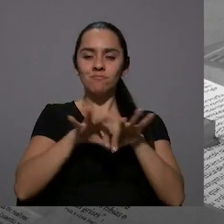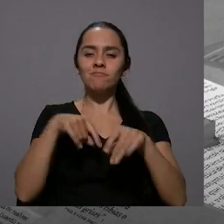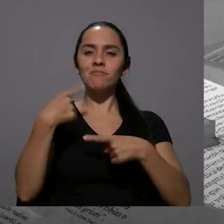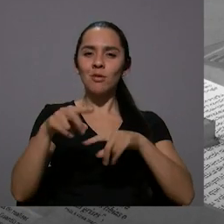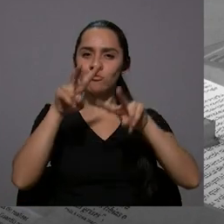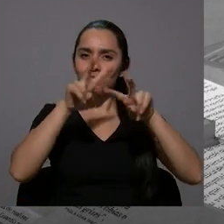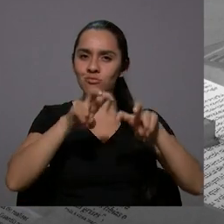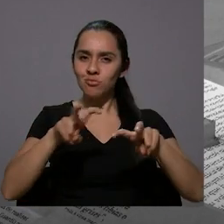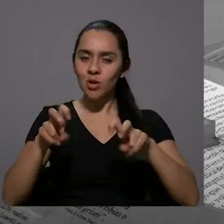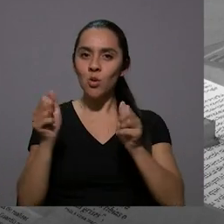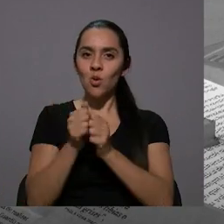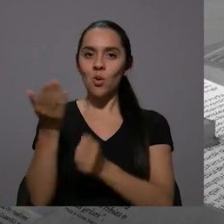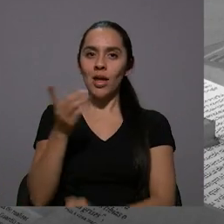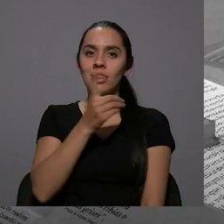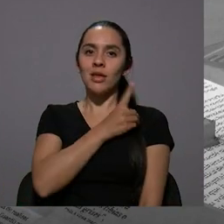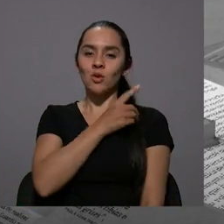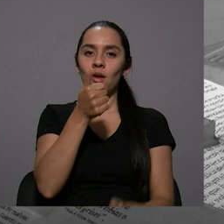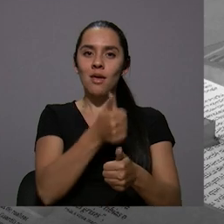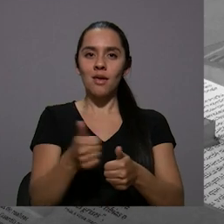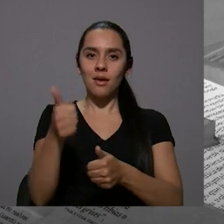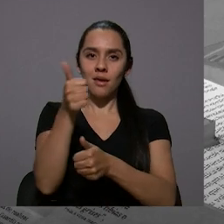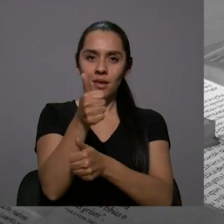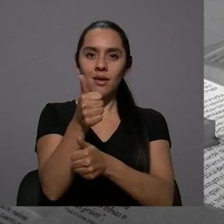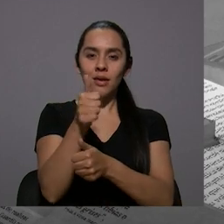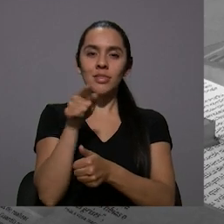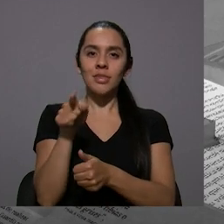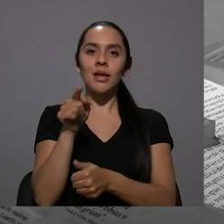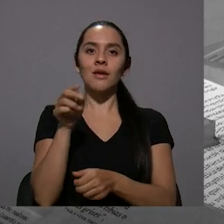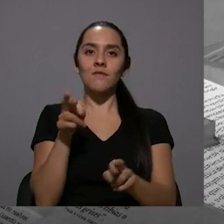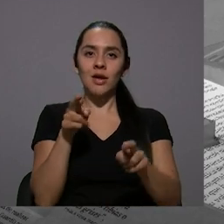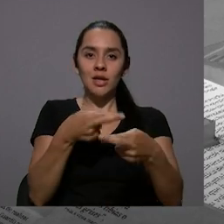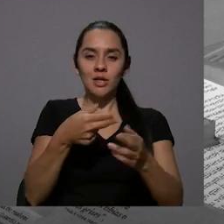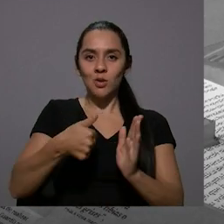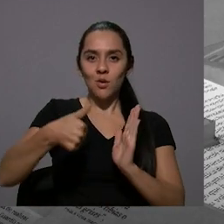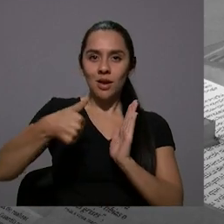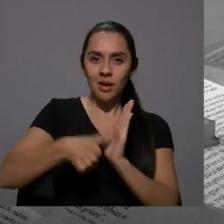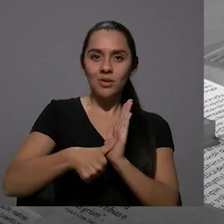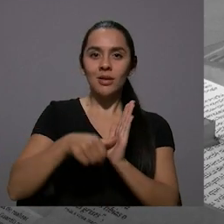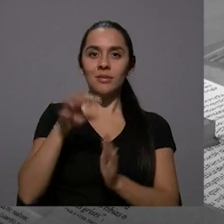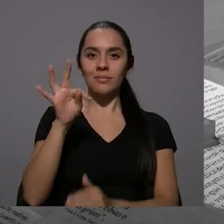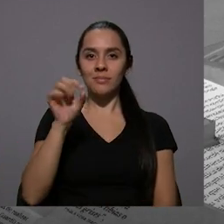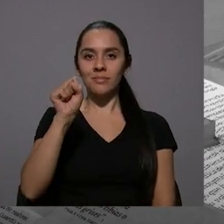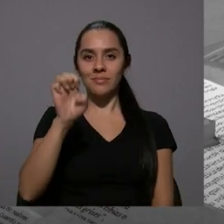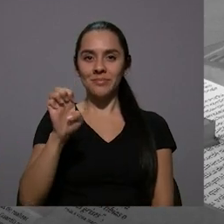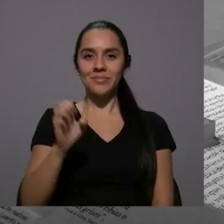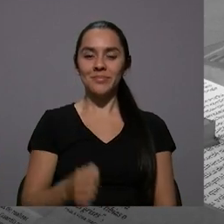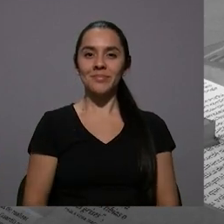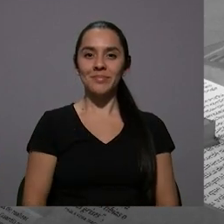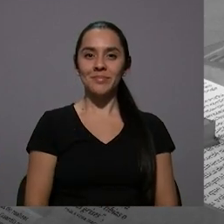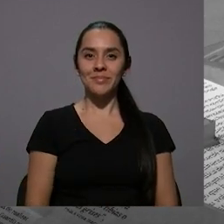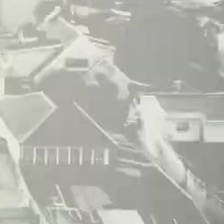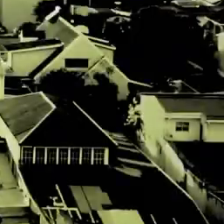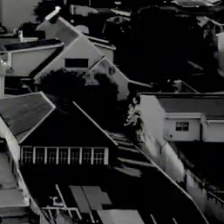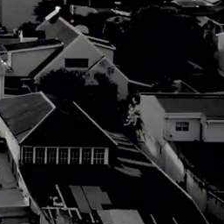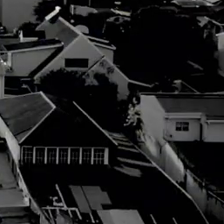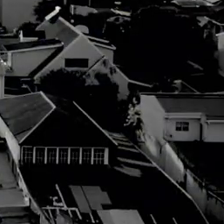lo analizaremos con el director general del registro electoral del tribunal